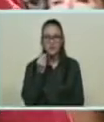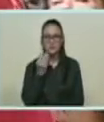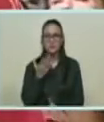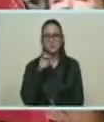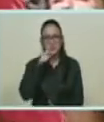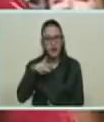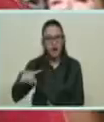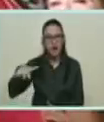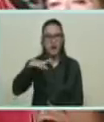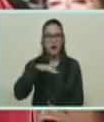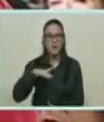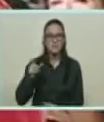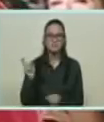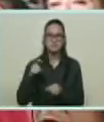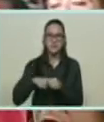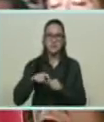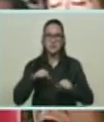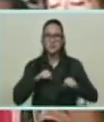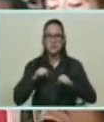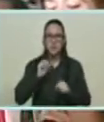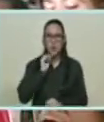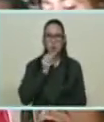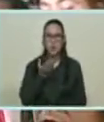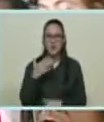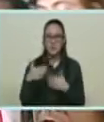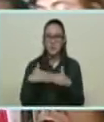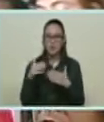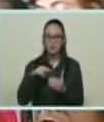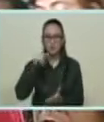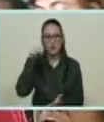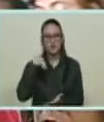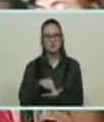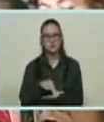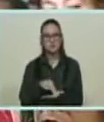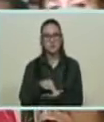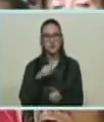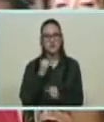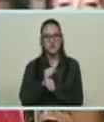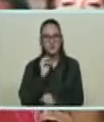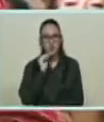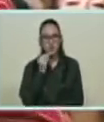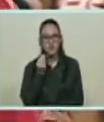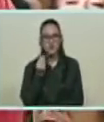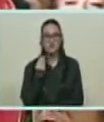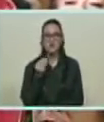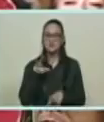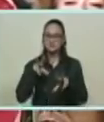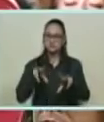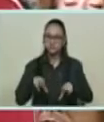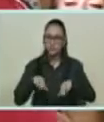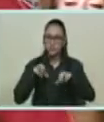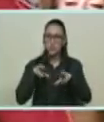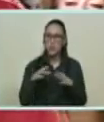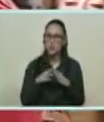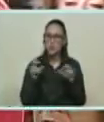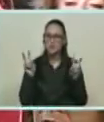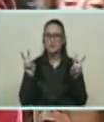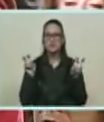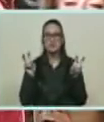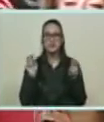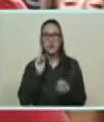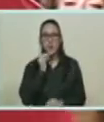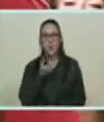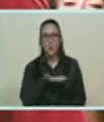al Campo, que es la incorporación de un ejército de jóvenes a la producción nacional, el Chamba Juvenil Agrourbano y también todo lo que tiene que ver